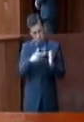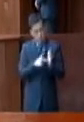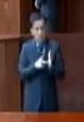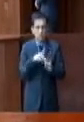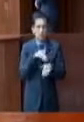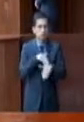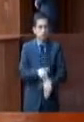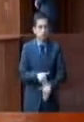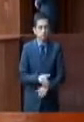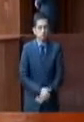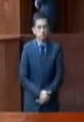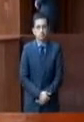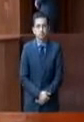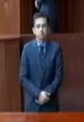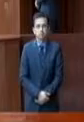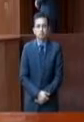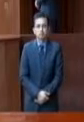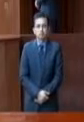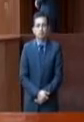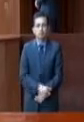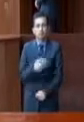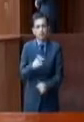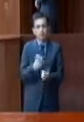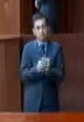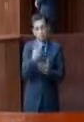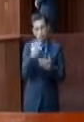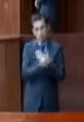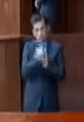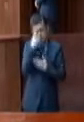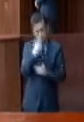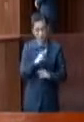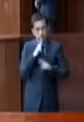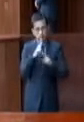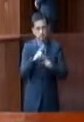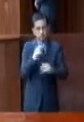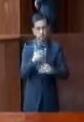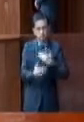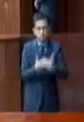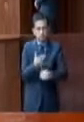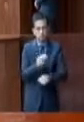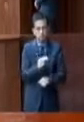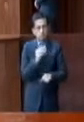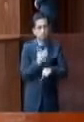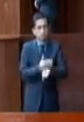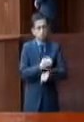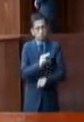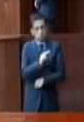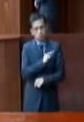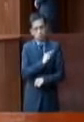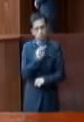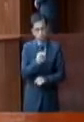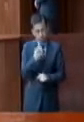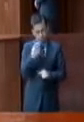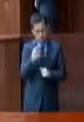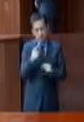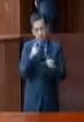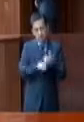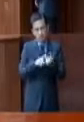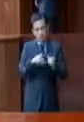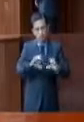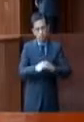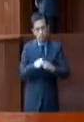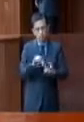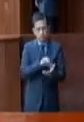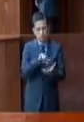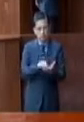a continuación se da cuenta con el proyecto de resolución del procedimiento especial sancionador de órgano central 44 de